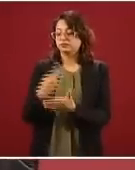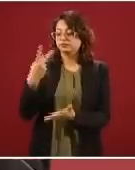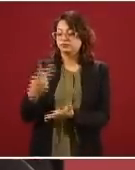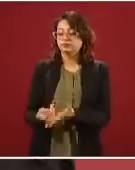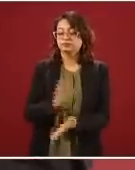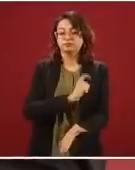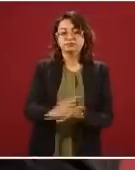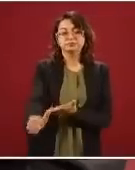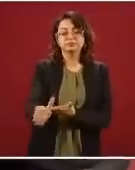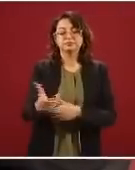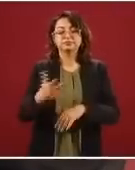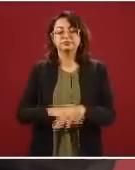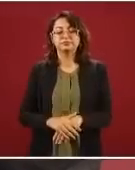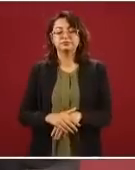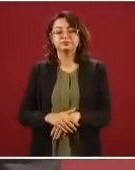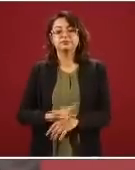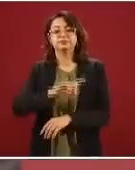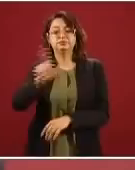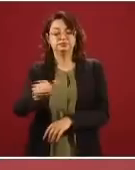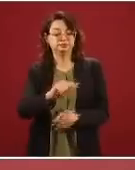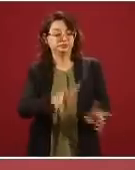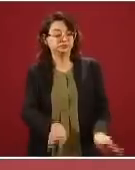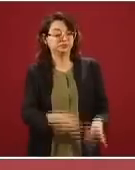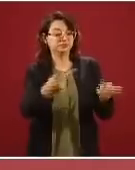lo que obtengamos de la venta